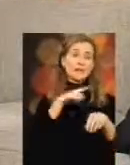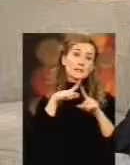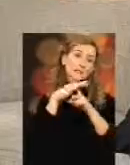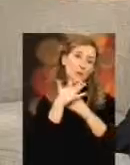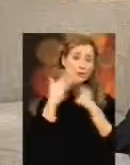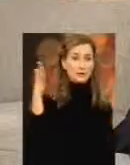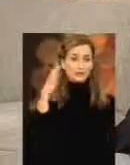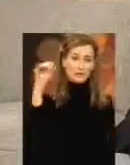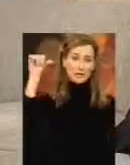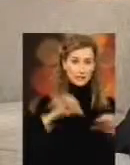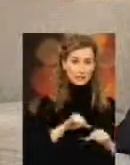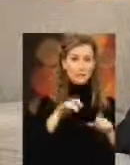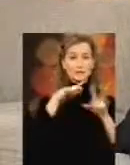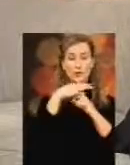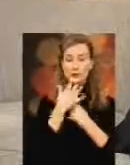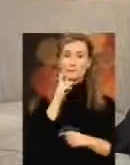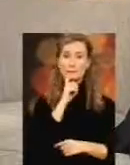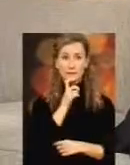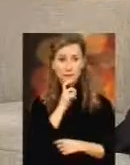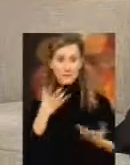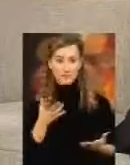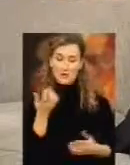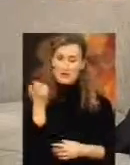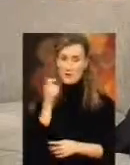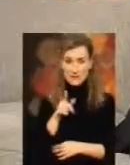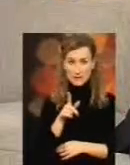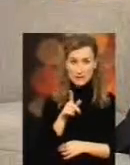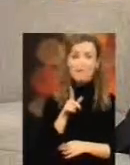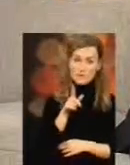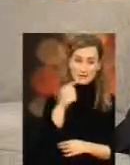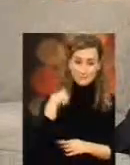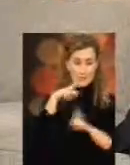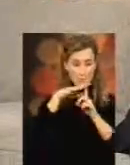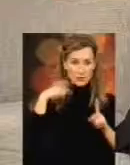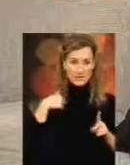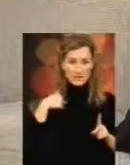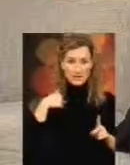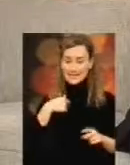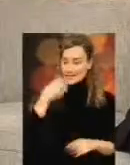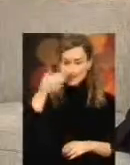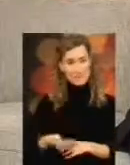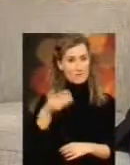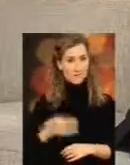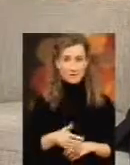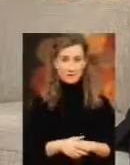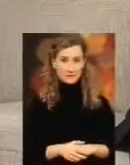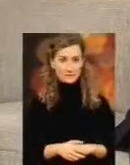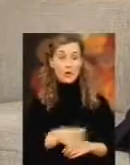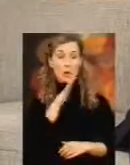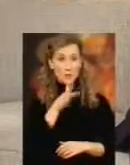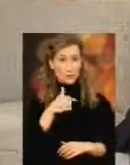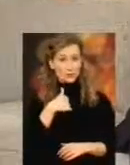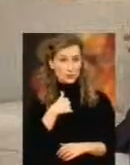momentos de crisis, en las situaciones de dificultades, no es que sea necesario, es que desde mi punto de vista es